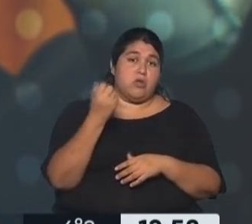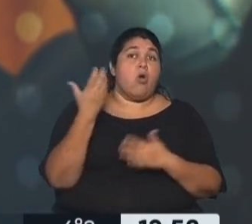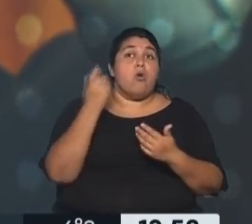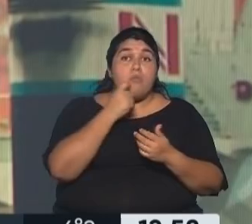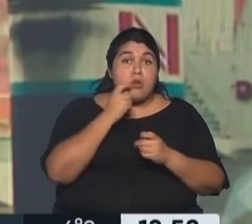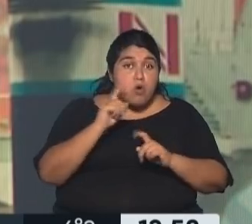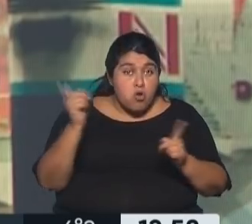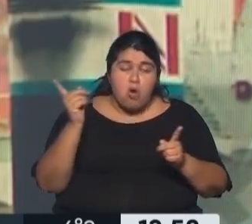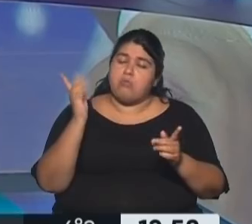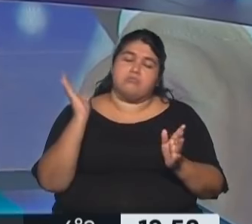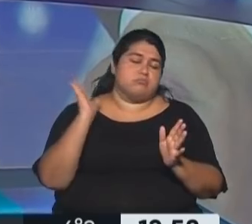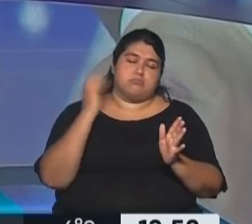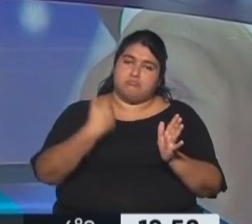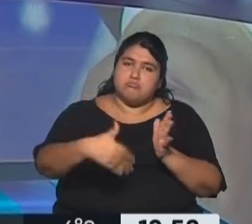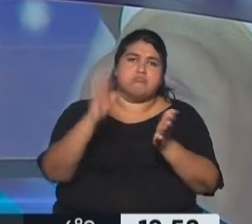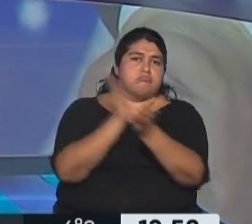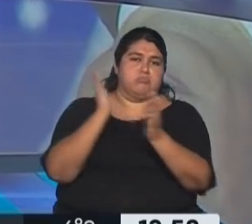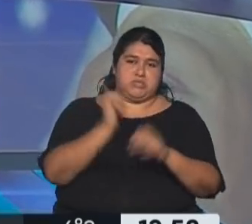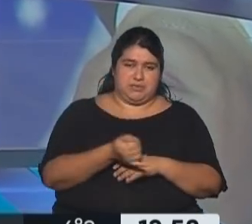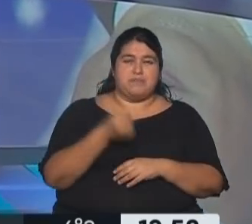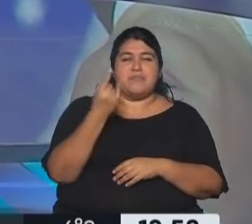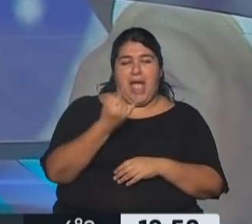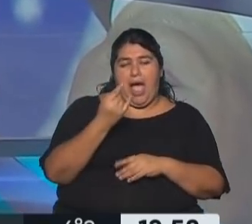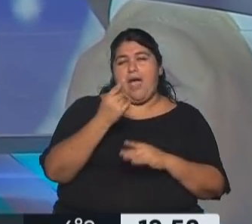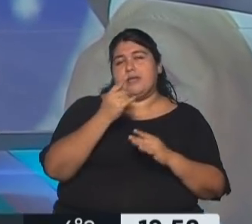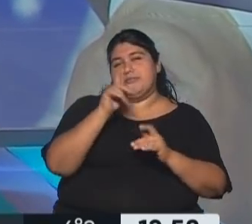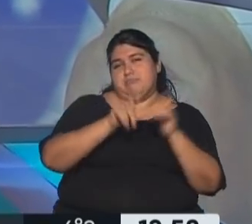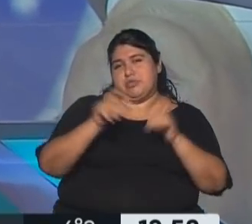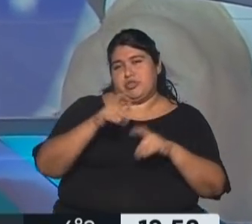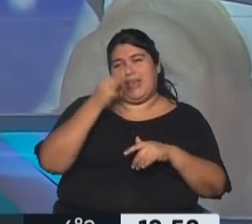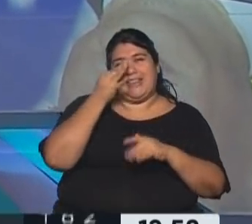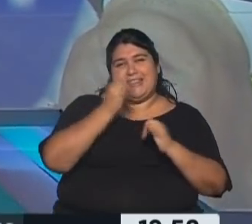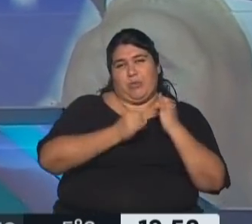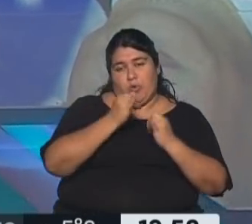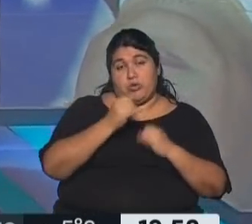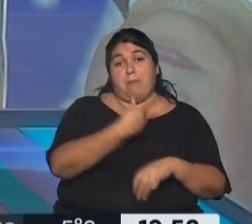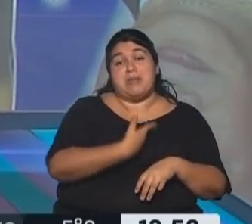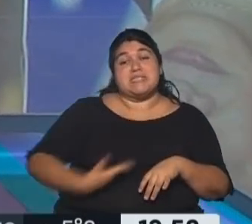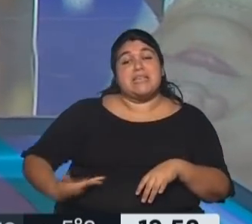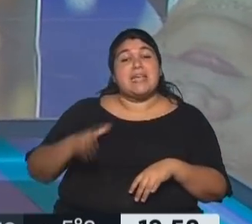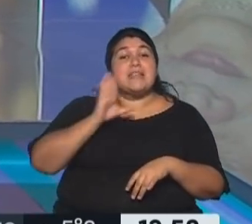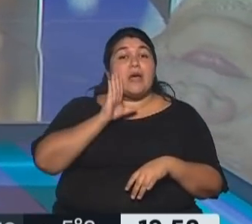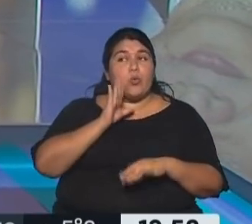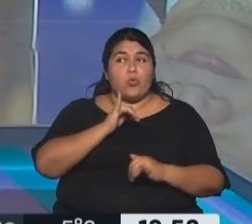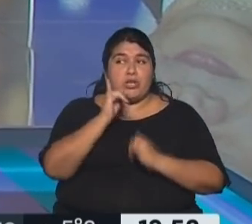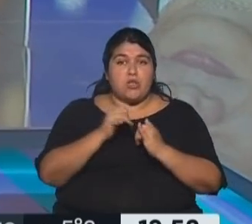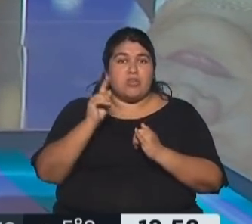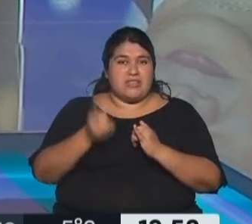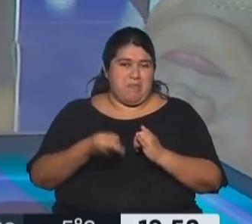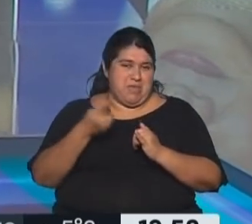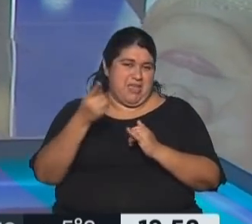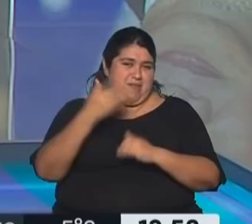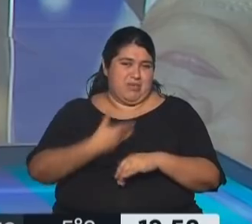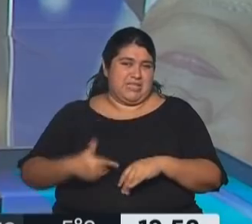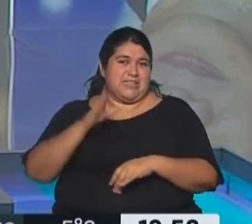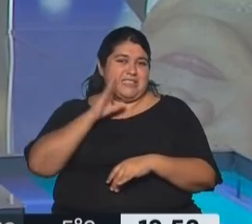sancionado. Bueno, hubo testimonios que replicaron un poco lo que ha sido justamente esta conversación entre el presidente de los Estados Unidos y su par de China. Por el lado de los